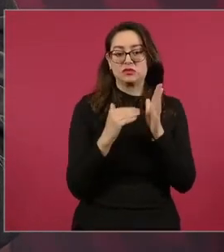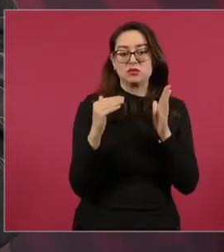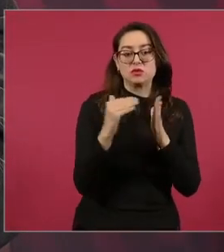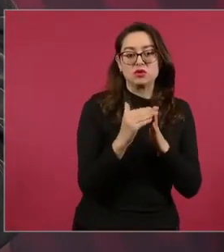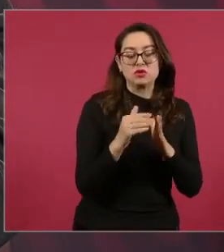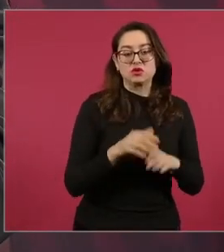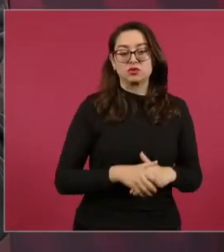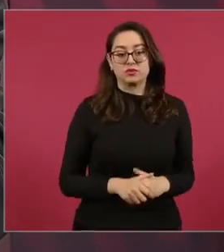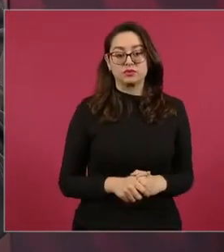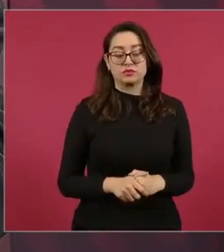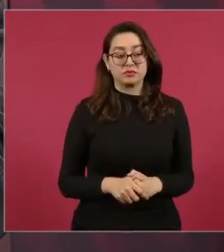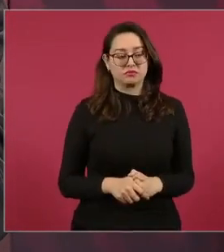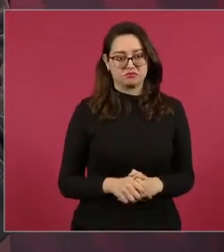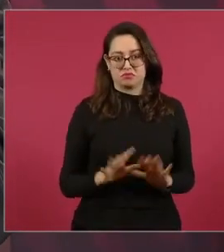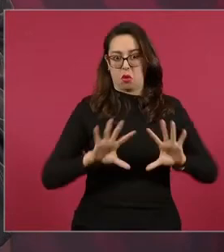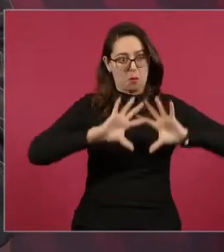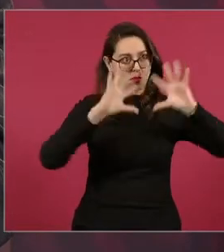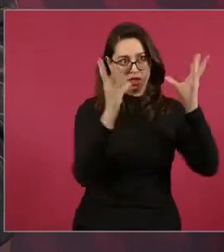hay que pagar de renta